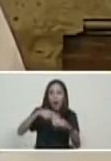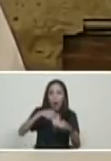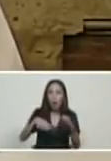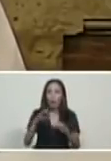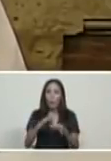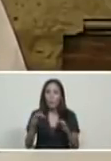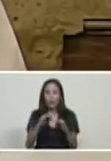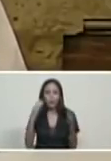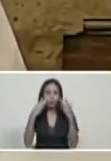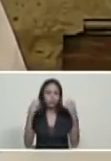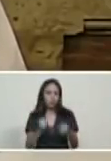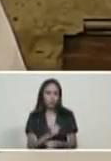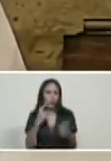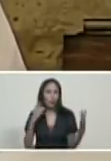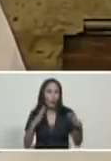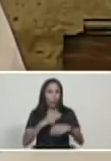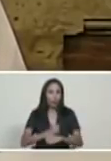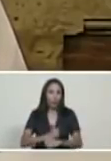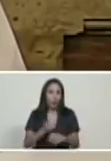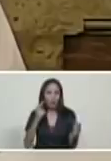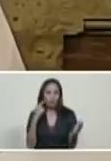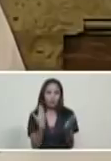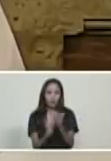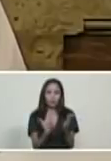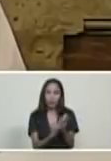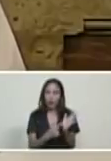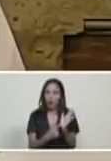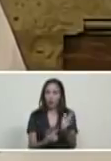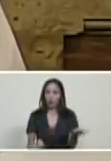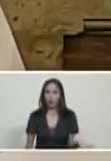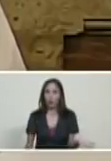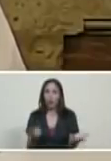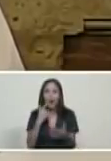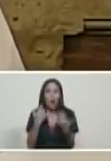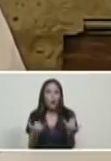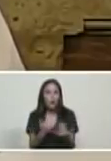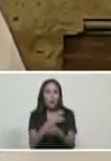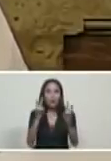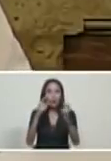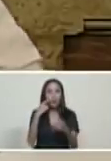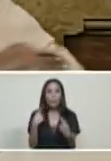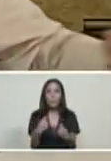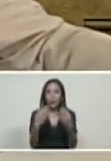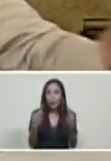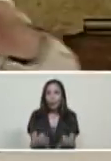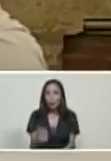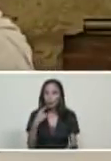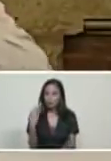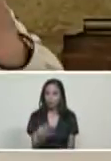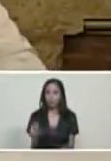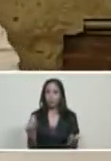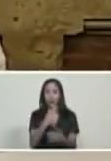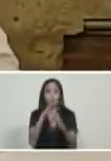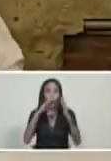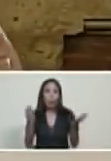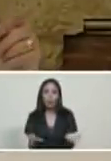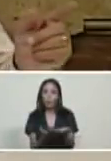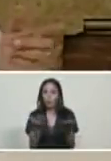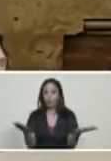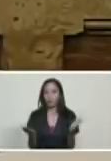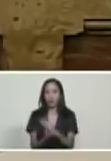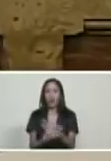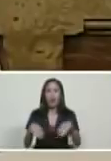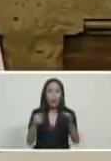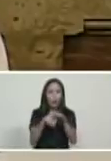más seguro, más sólido, más actualizado a precios reales que haya en el mundo entero. No hay